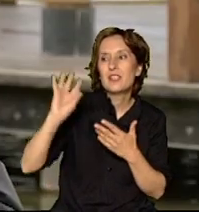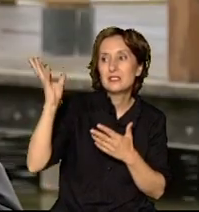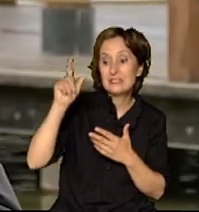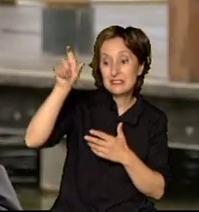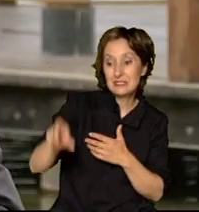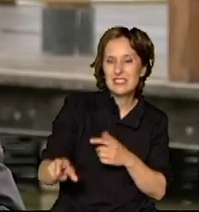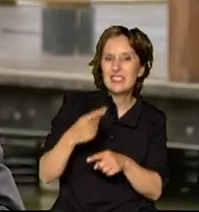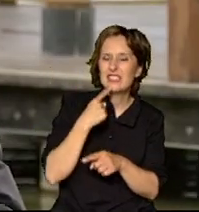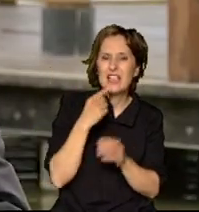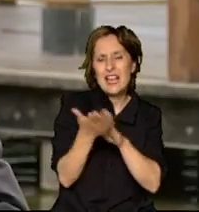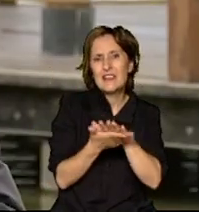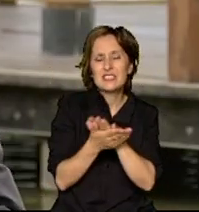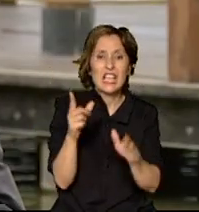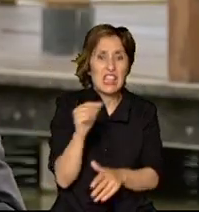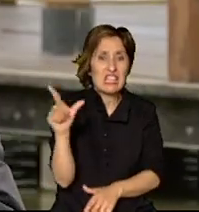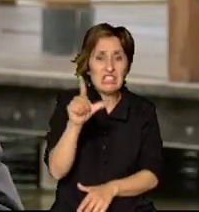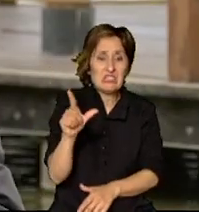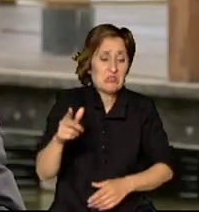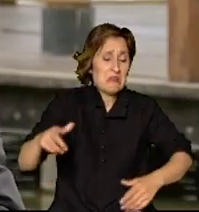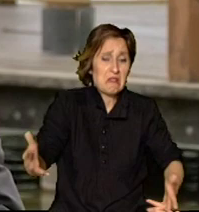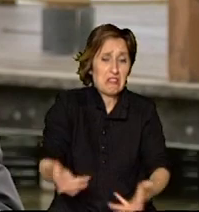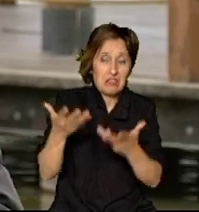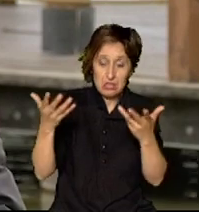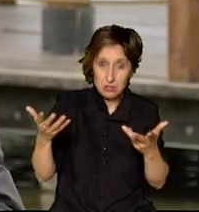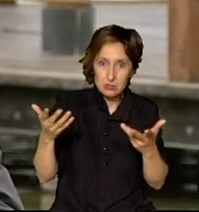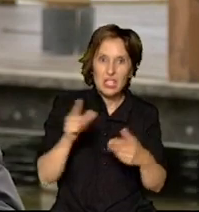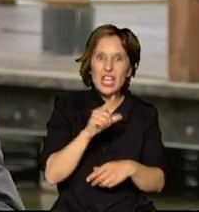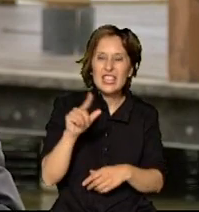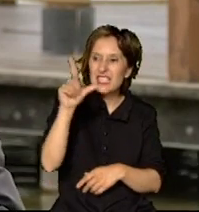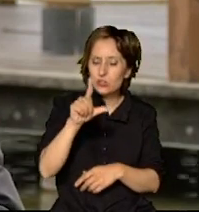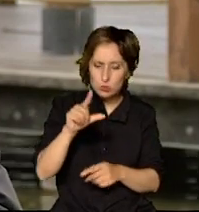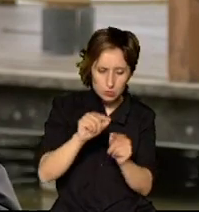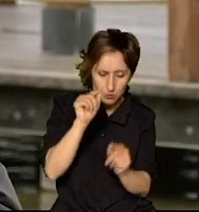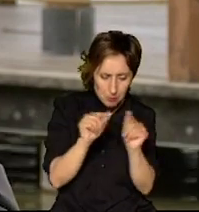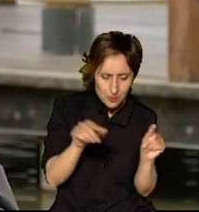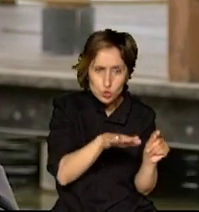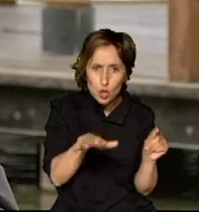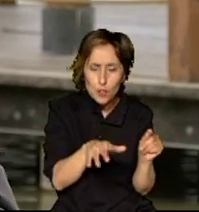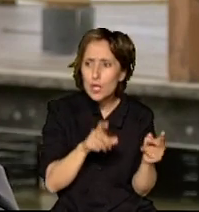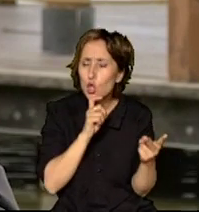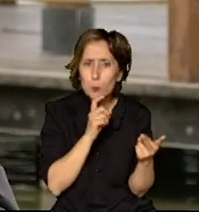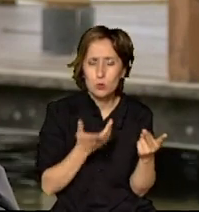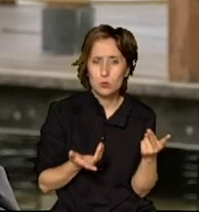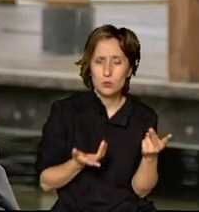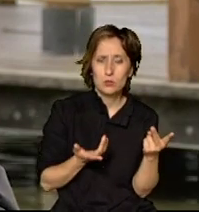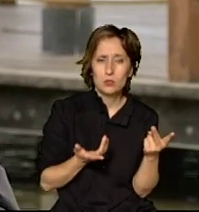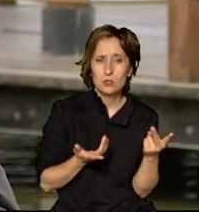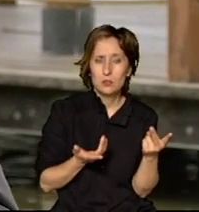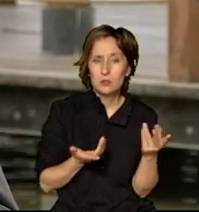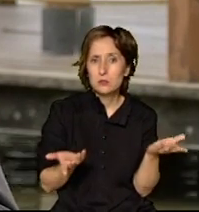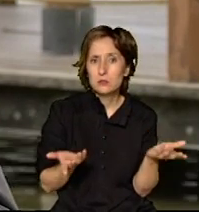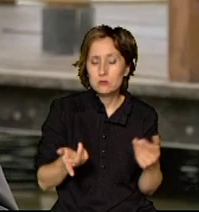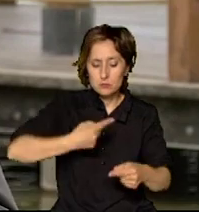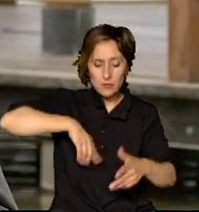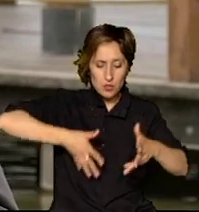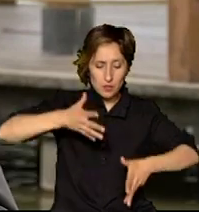de 100 litros como si tal cosa, pero esos 100 litros, ¿dónde se miden? ¿Cómo se miden? ¿Cuándo tenemos la